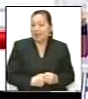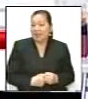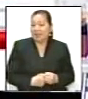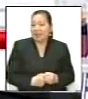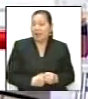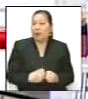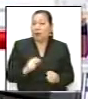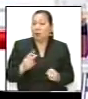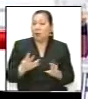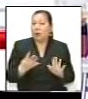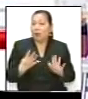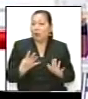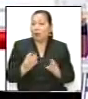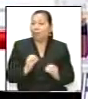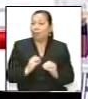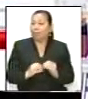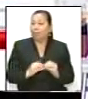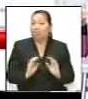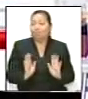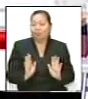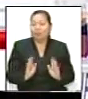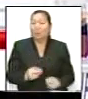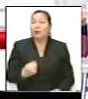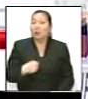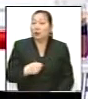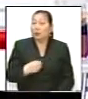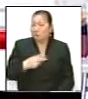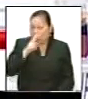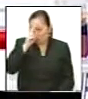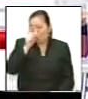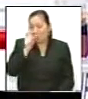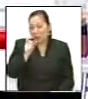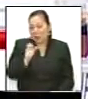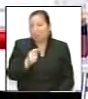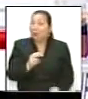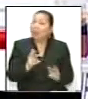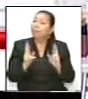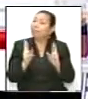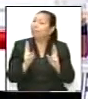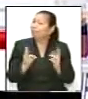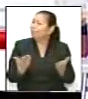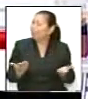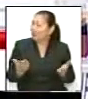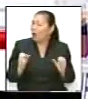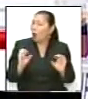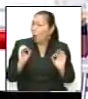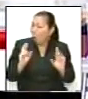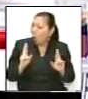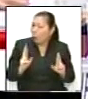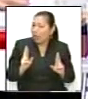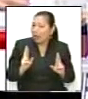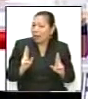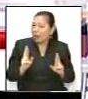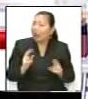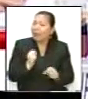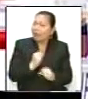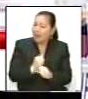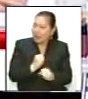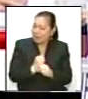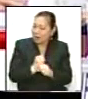año 2019, el año de la reconstrucción, nosotros como peruanos le deseamos que así sea, que se dedique